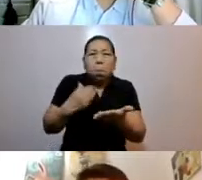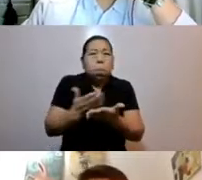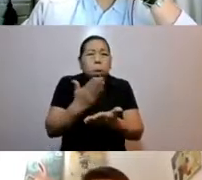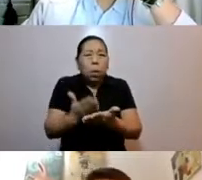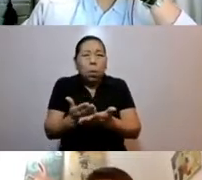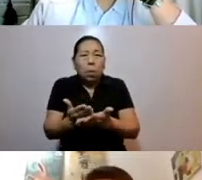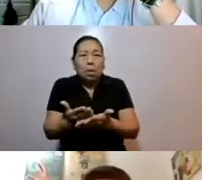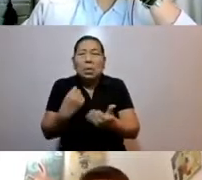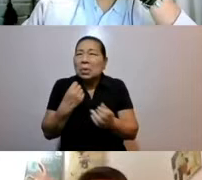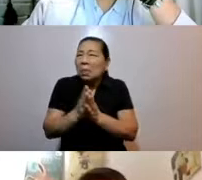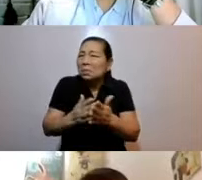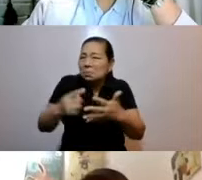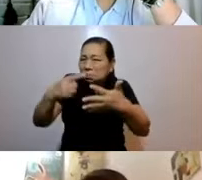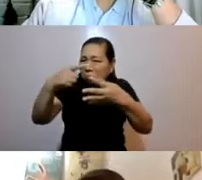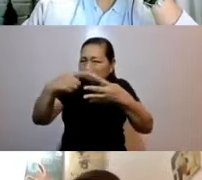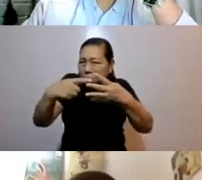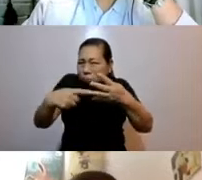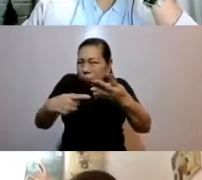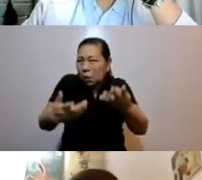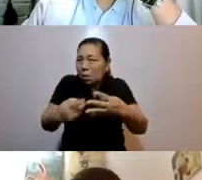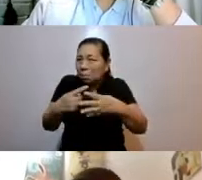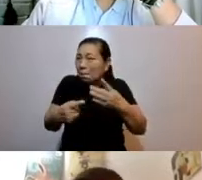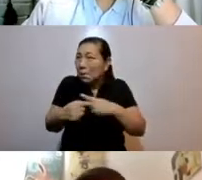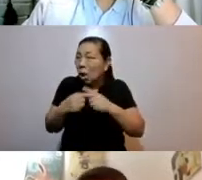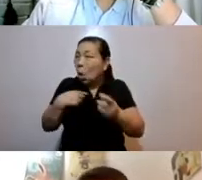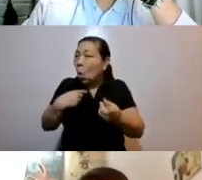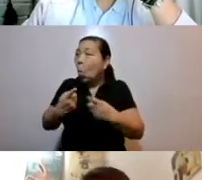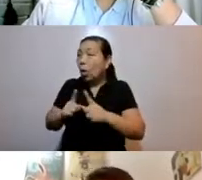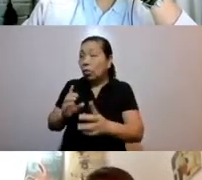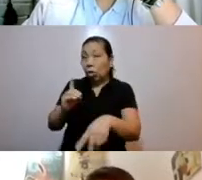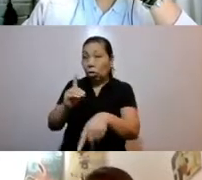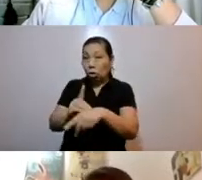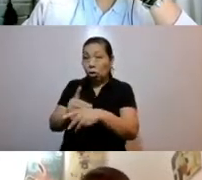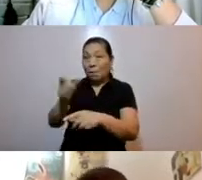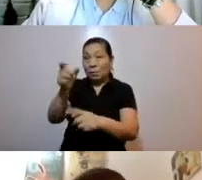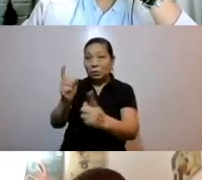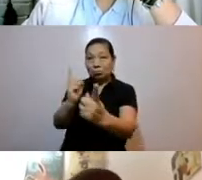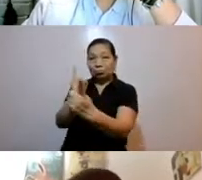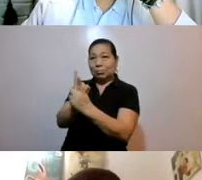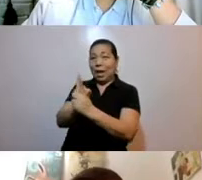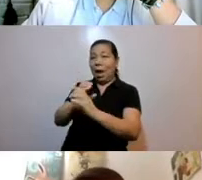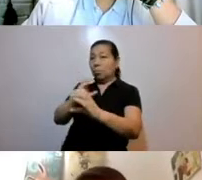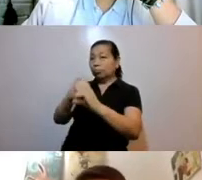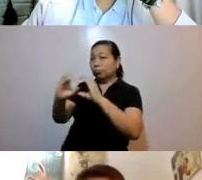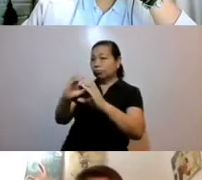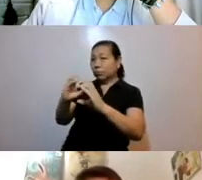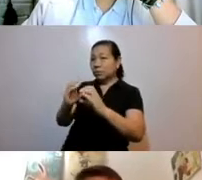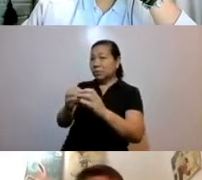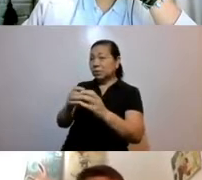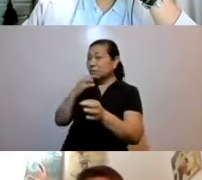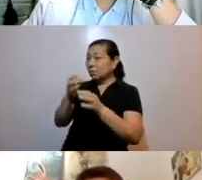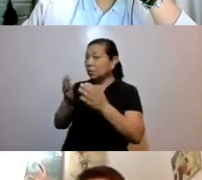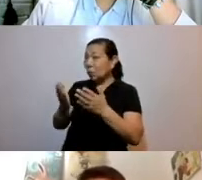del deseo, ¿no? Entonces, producto de la conversación que tienen con la persona con la que van a abordar